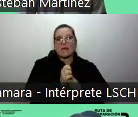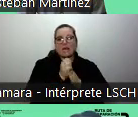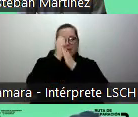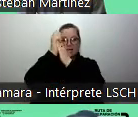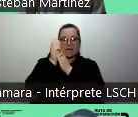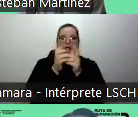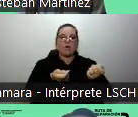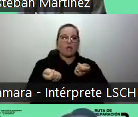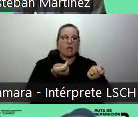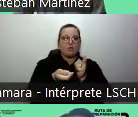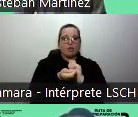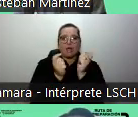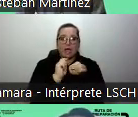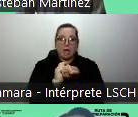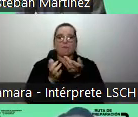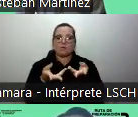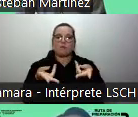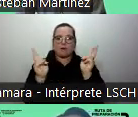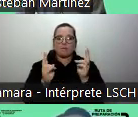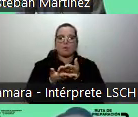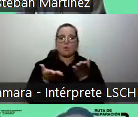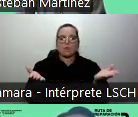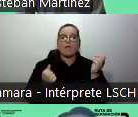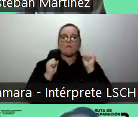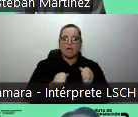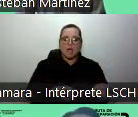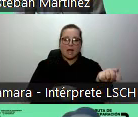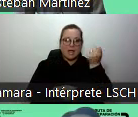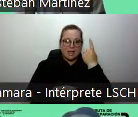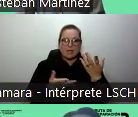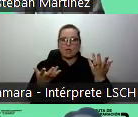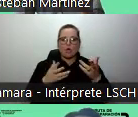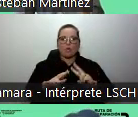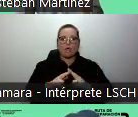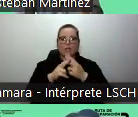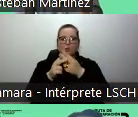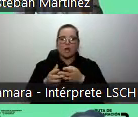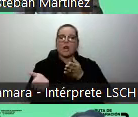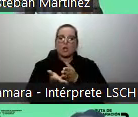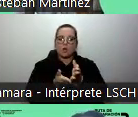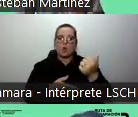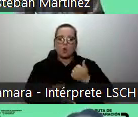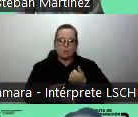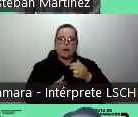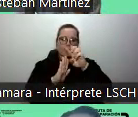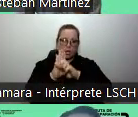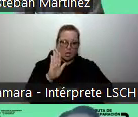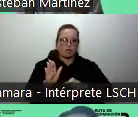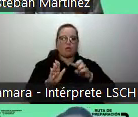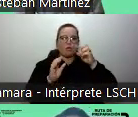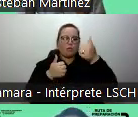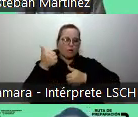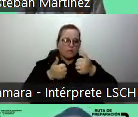del cambio lo que permitirá que ustedes comprendan cómo estructurar y ejecutar sus proyectos profesionales de manera